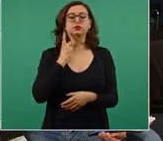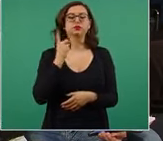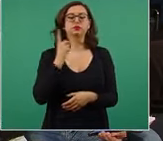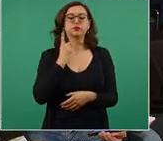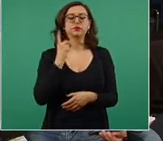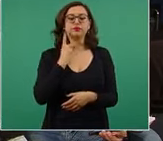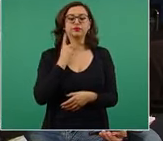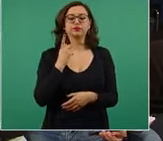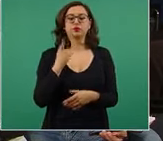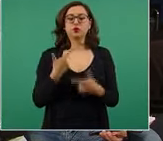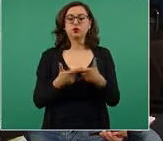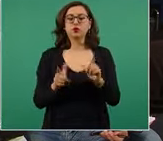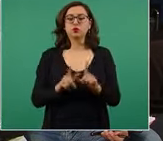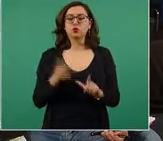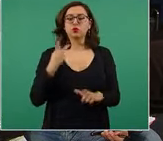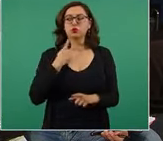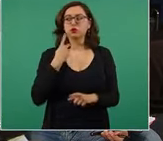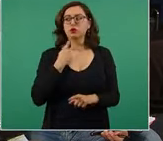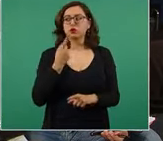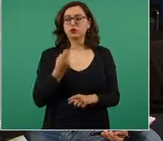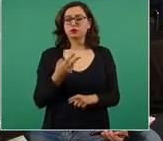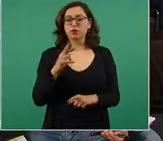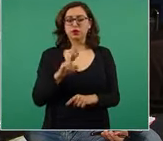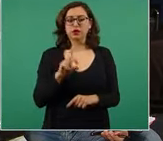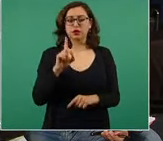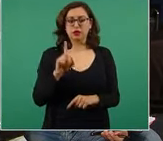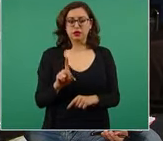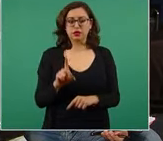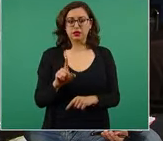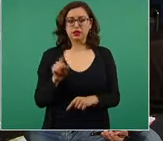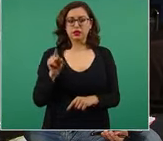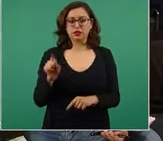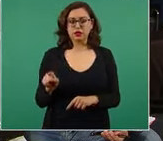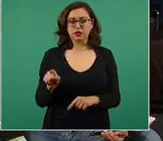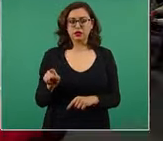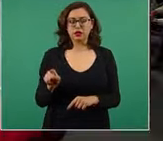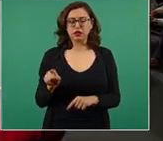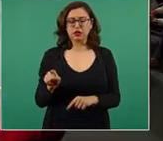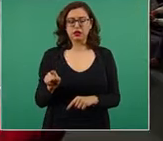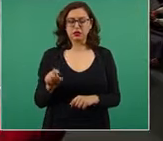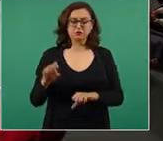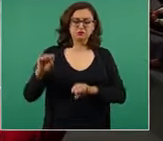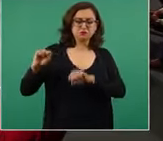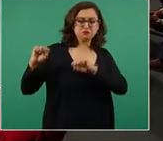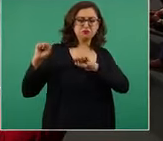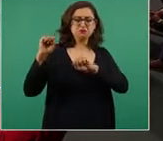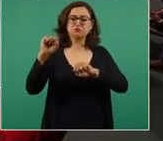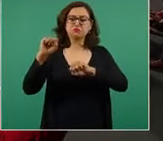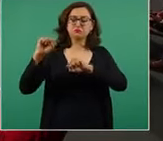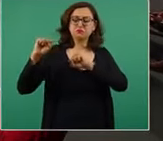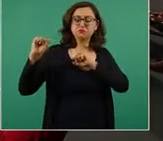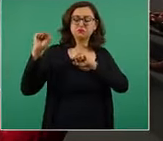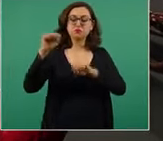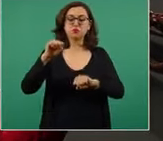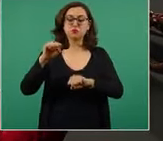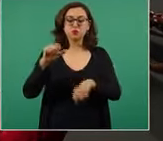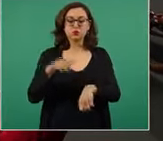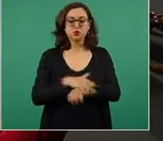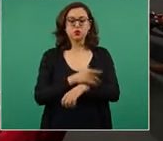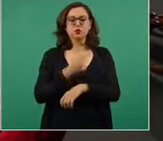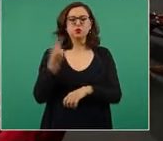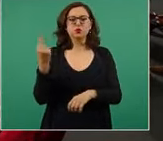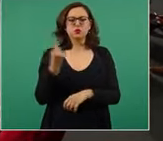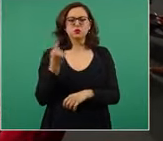entonces del PRD, durante 3 días paró el puerto de Lázaro Cárdenas como protesta, porque estaban haciendo